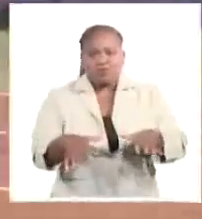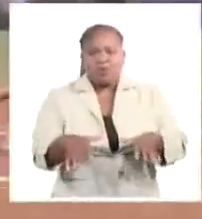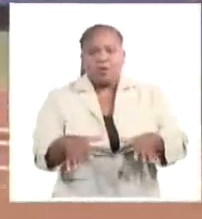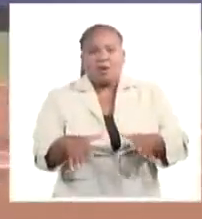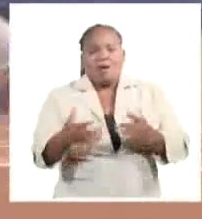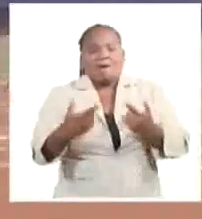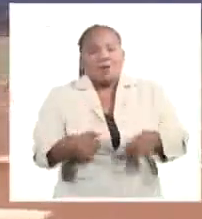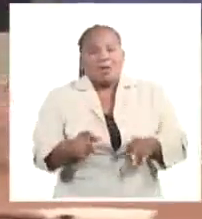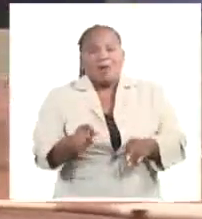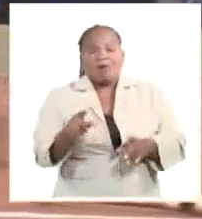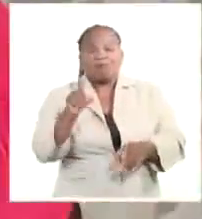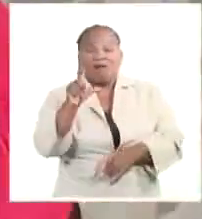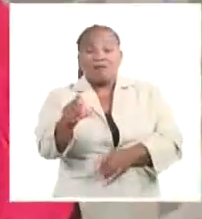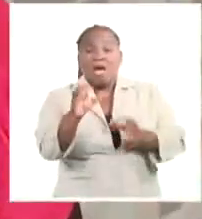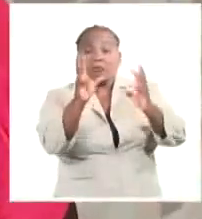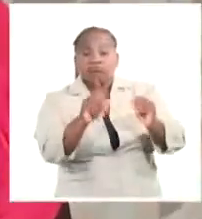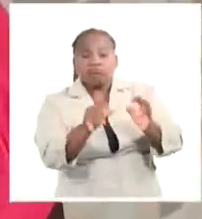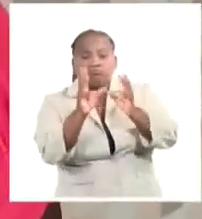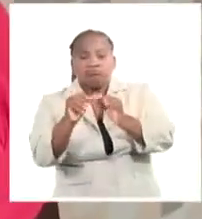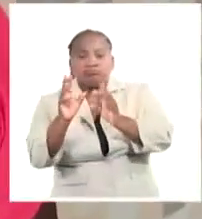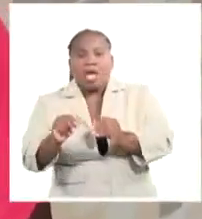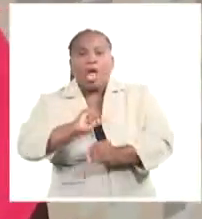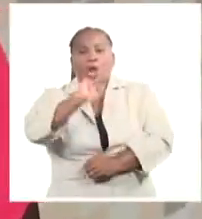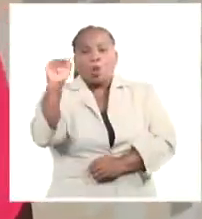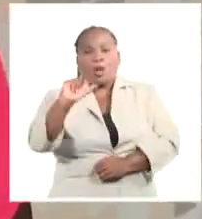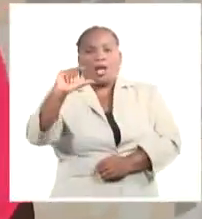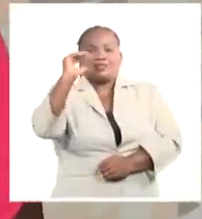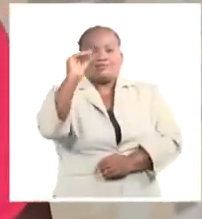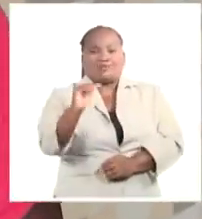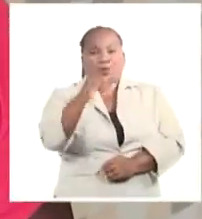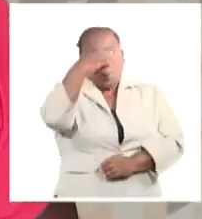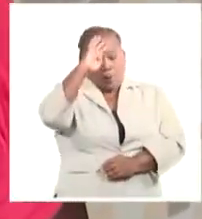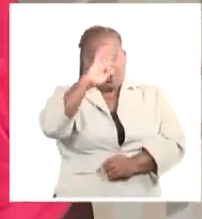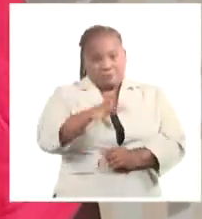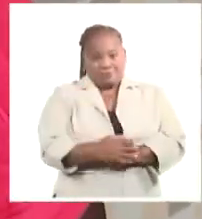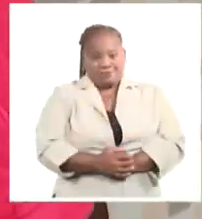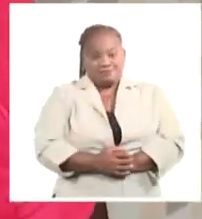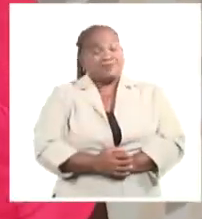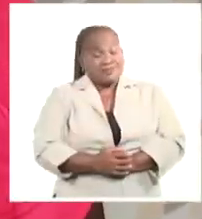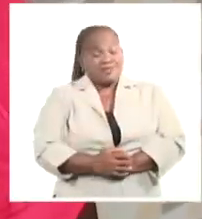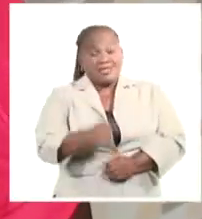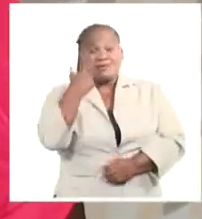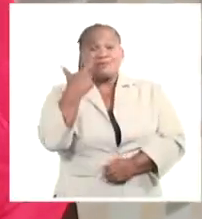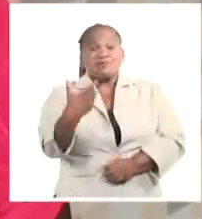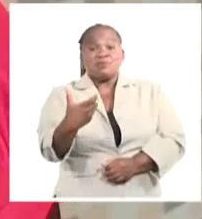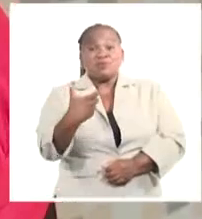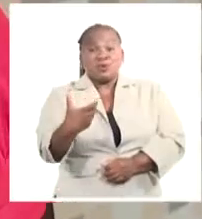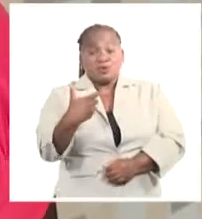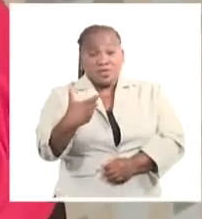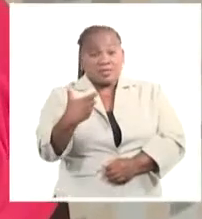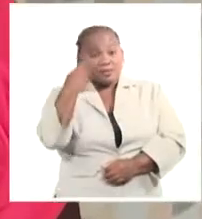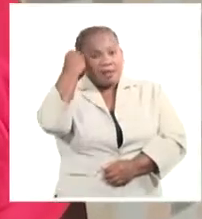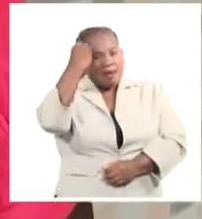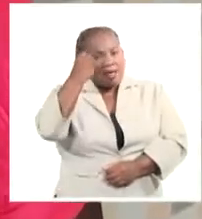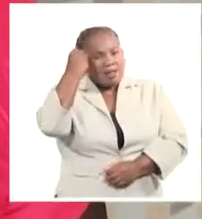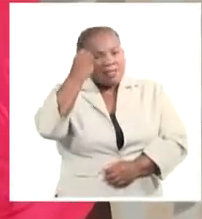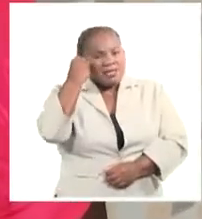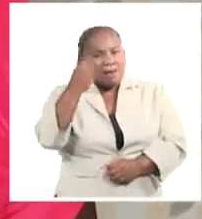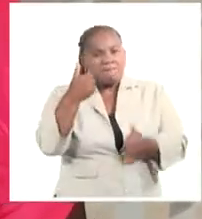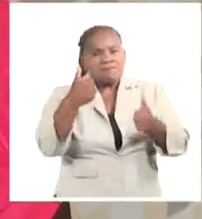nos dio al final para lograr la clasificación. Sí es importante tener los factores en cuenta